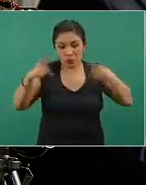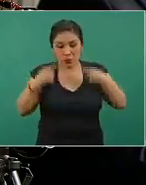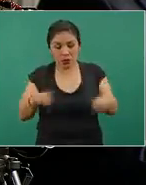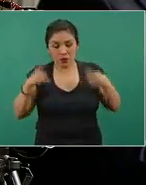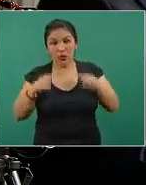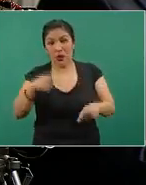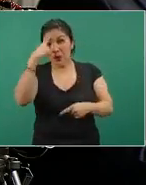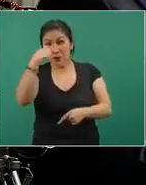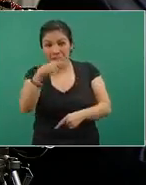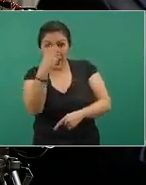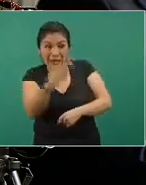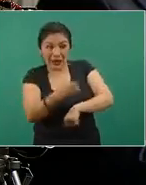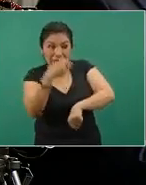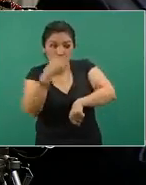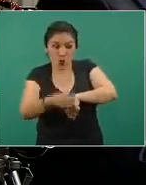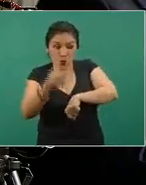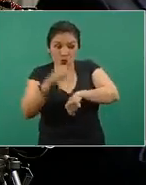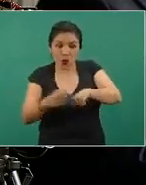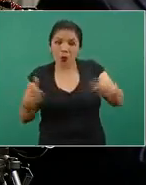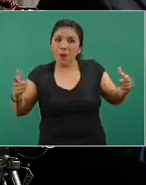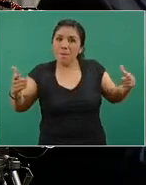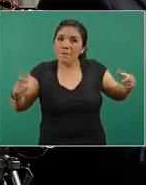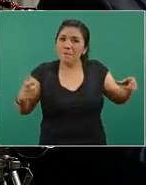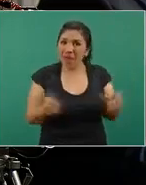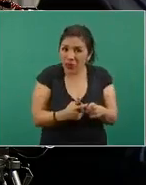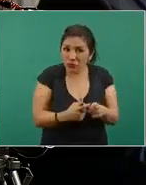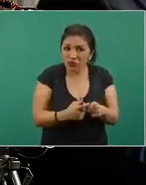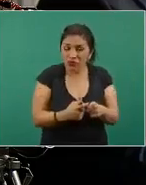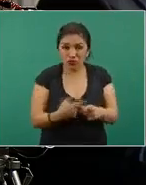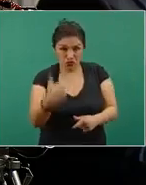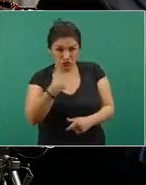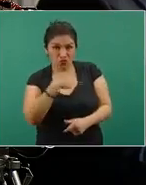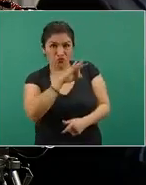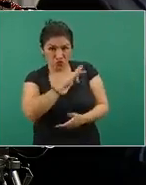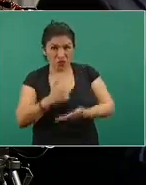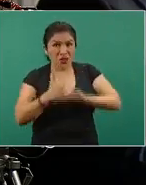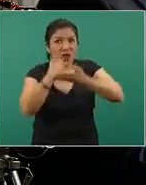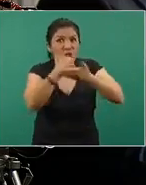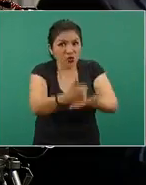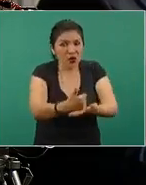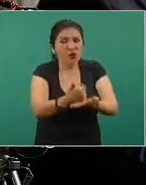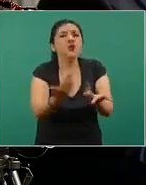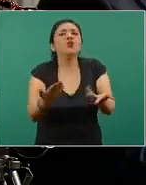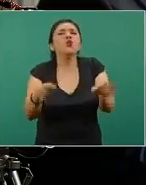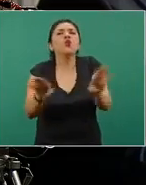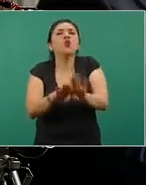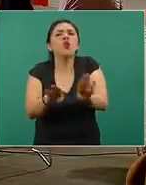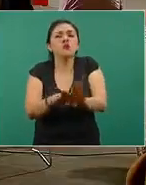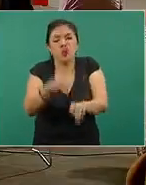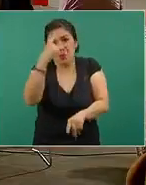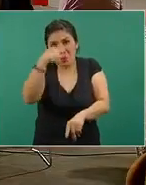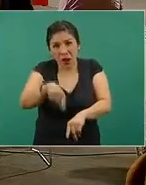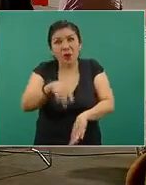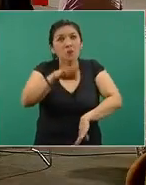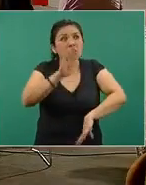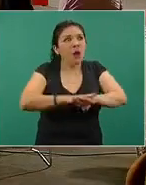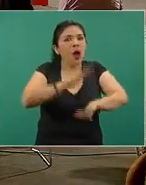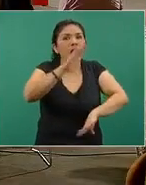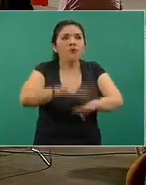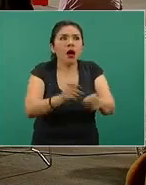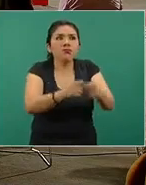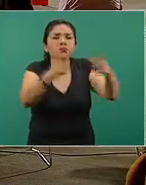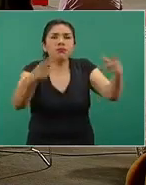este número se reduzca. ¿Podemos nosotros contribuir de alguna manera para que ya no hayan